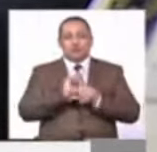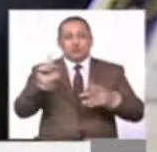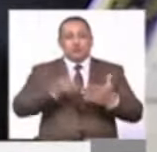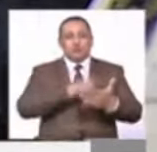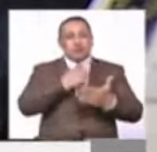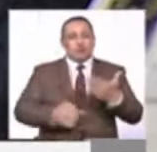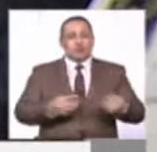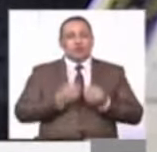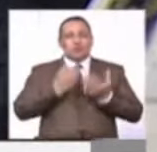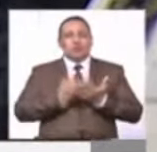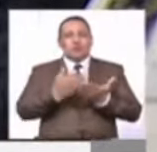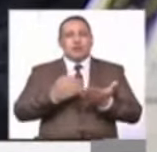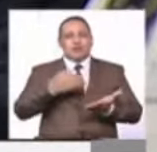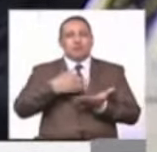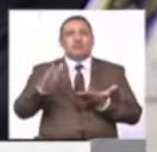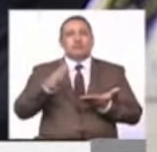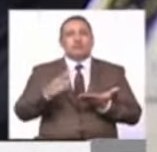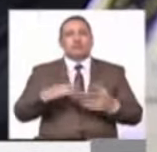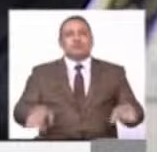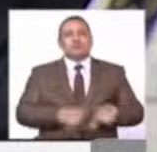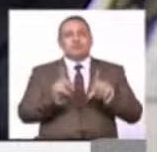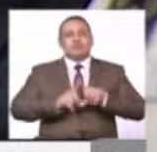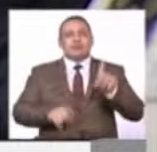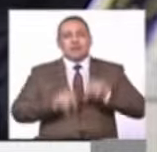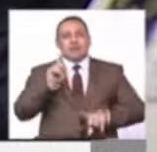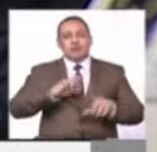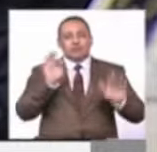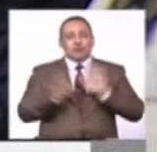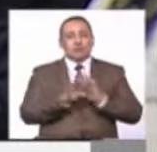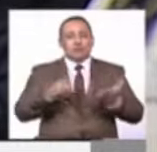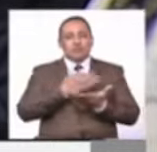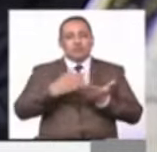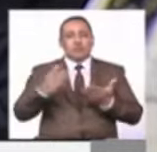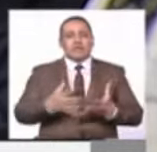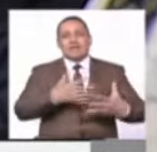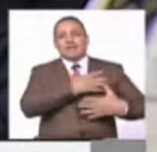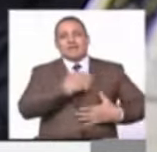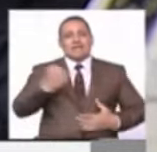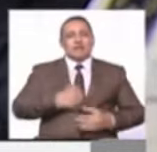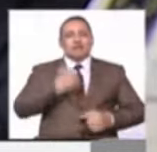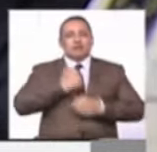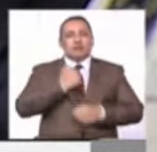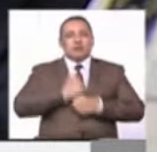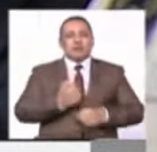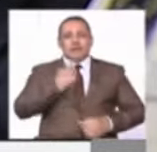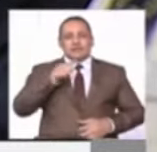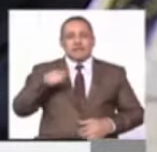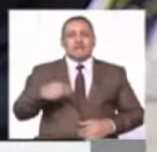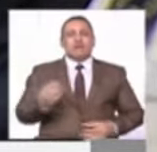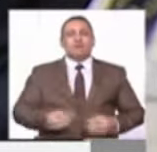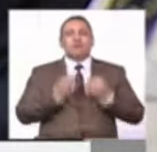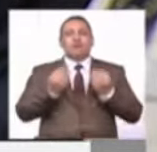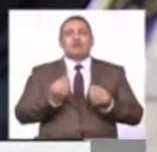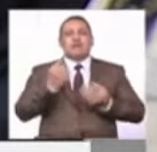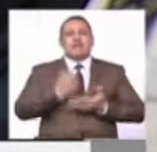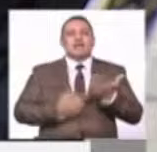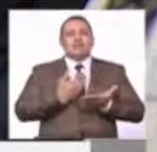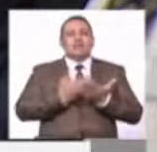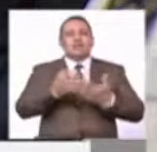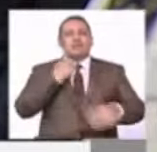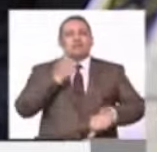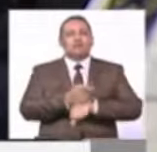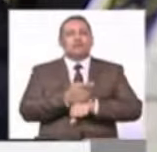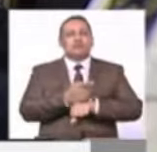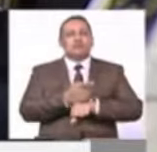Porque porque no hay propuesta de destitución Y si hay alguien a quien no se le puede quitar el cargo es a ella porque qu qué hecho se le